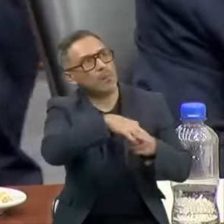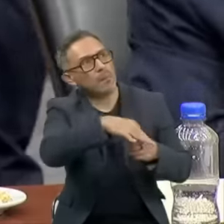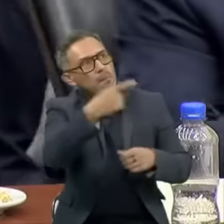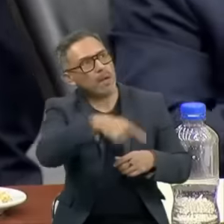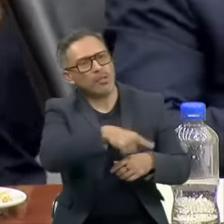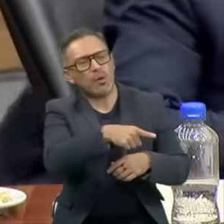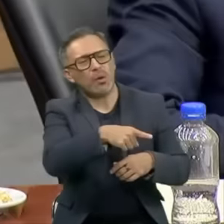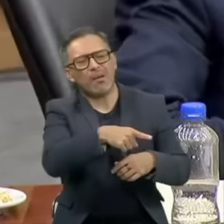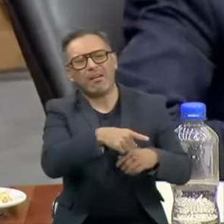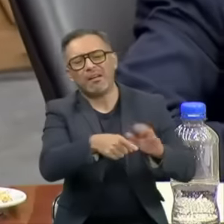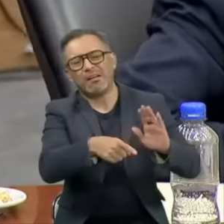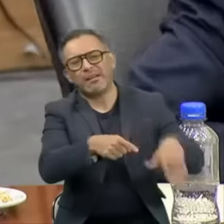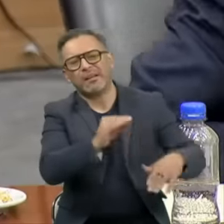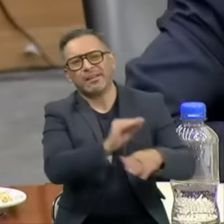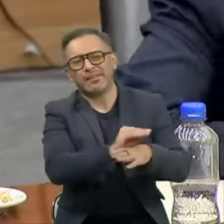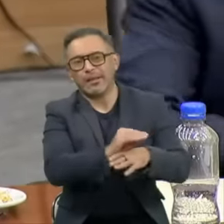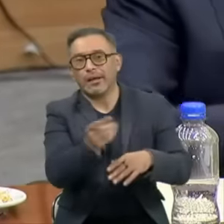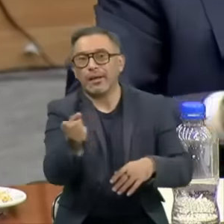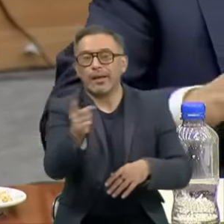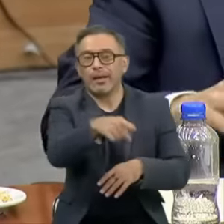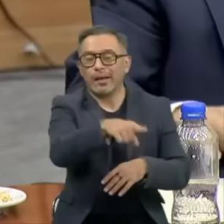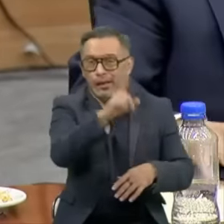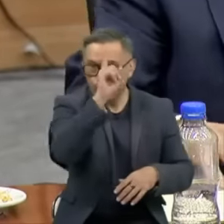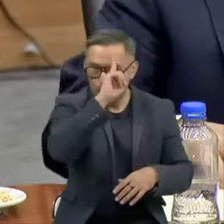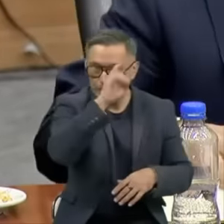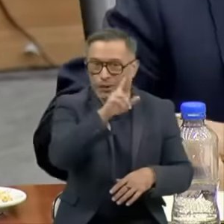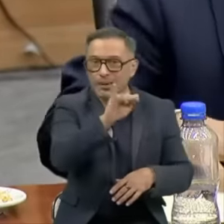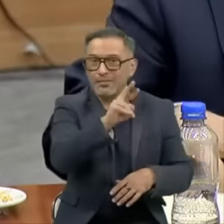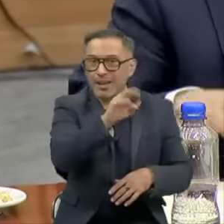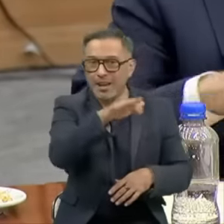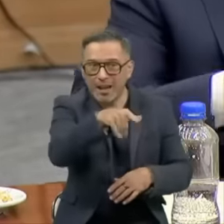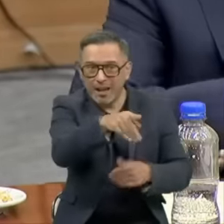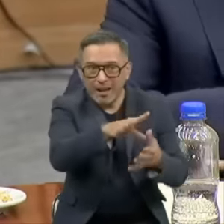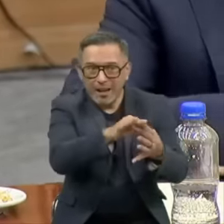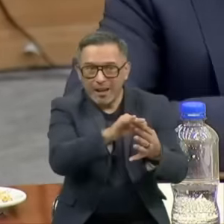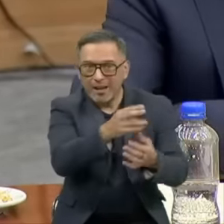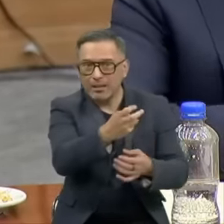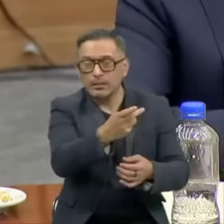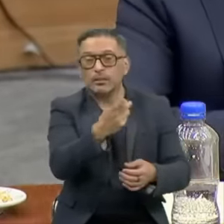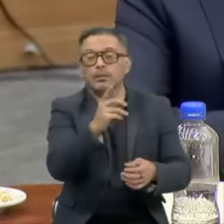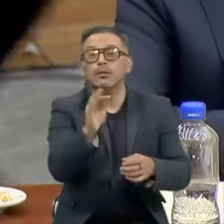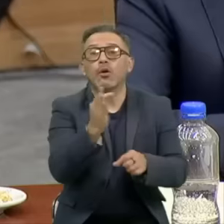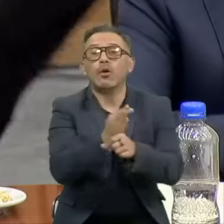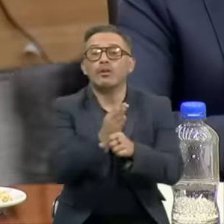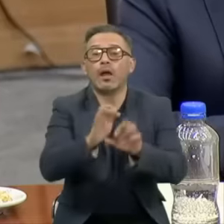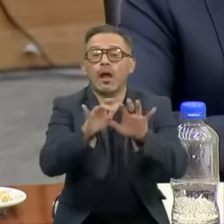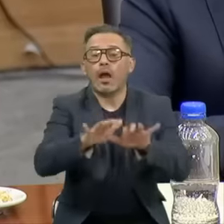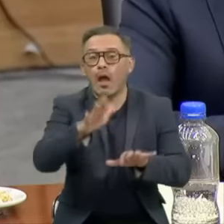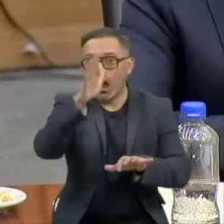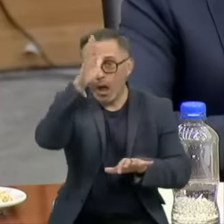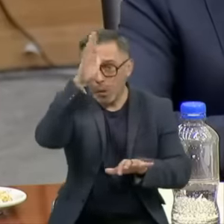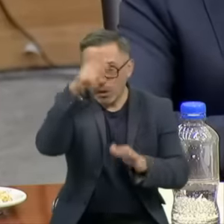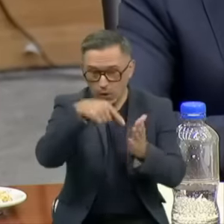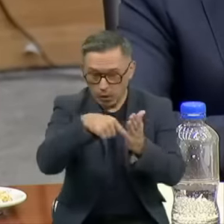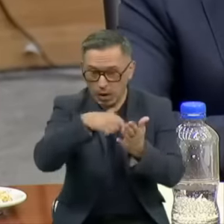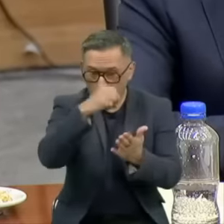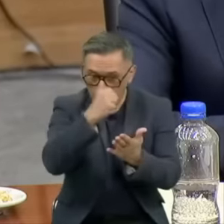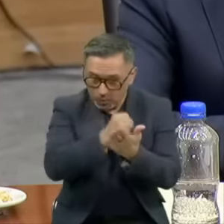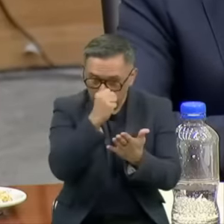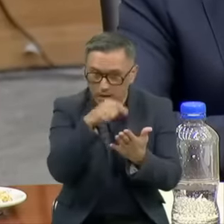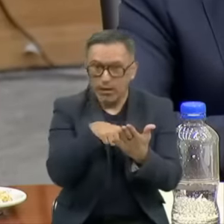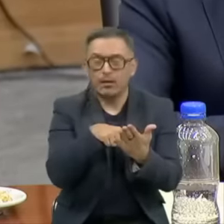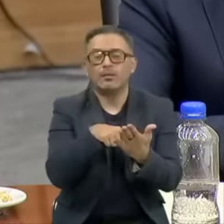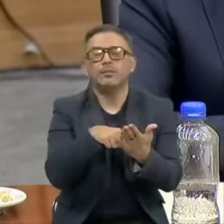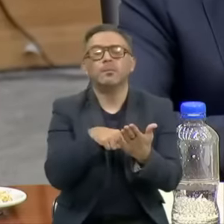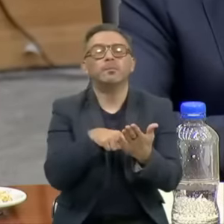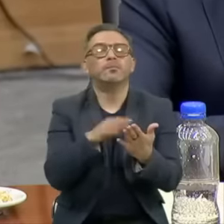acaba de confirmar el consejero Rivera al decir que si se aprueba el acuerdo como viene, se podría